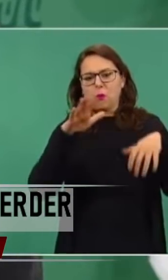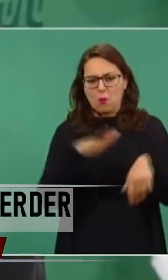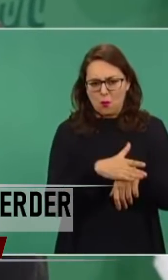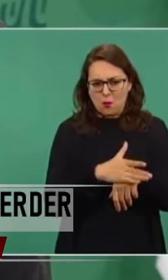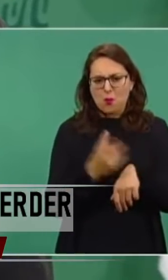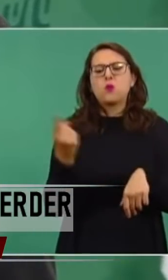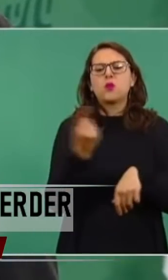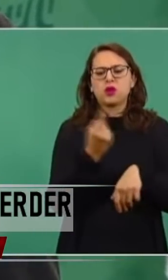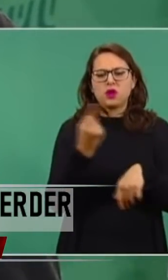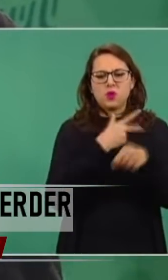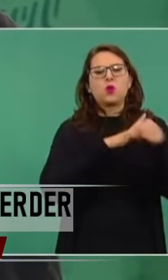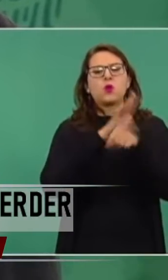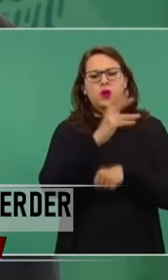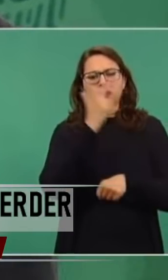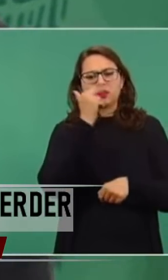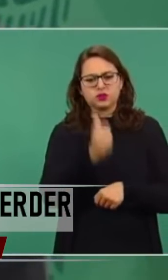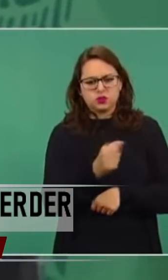se debió